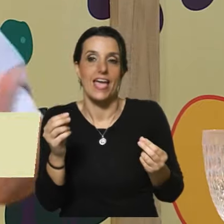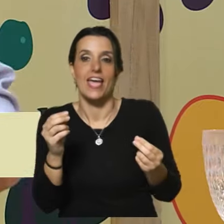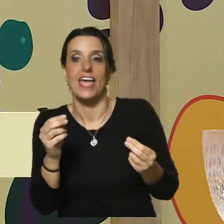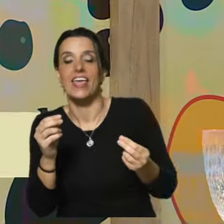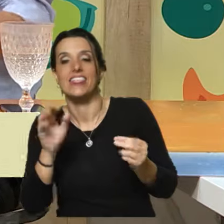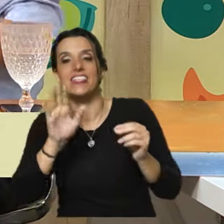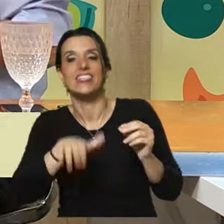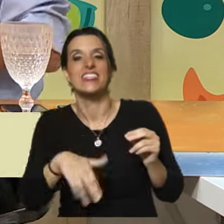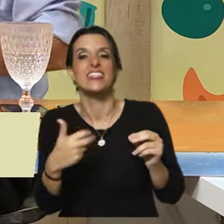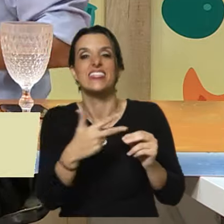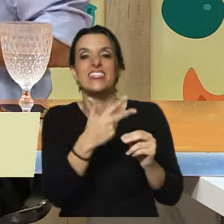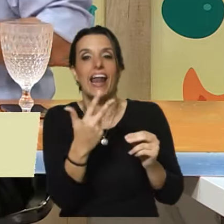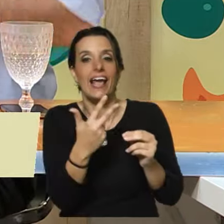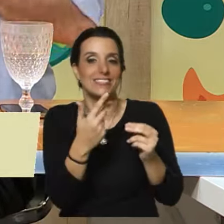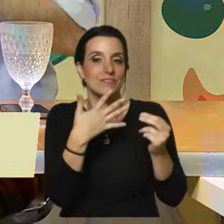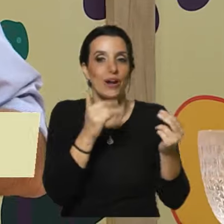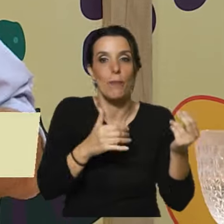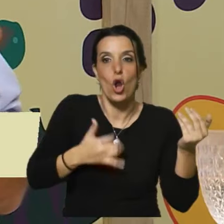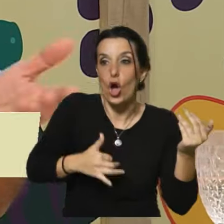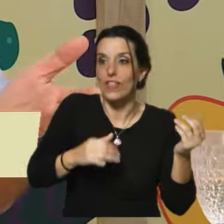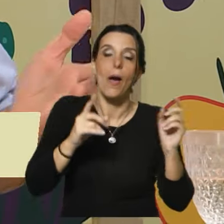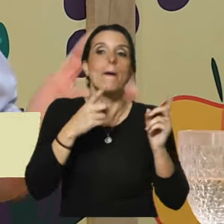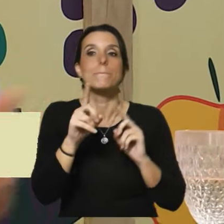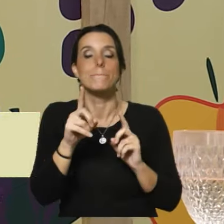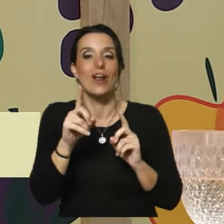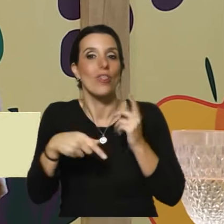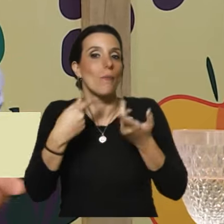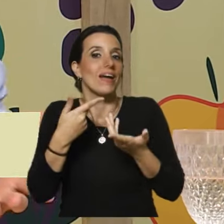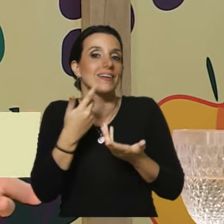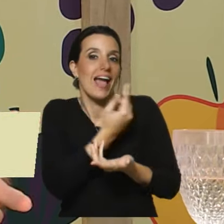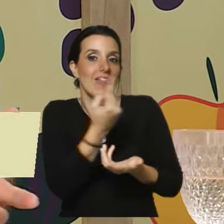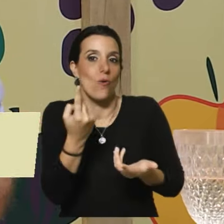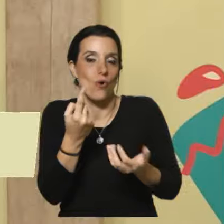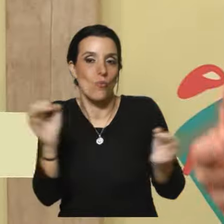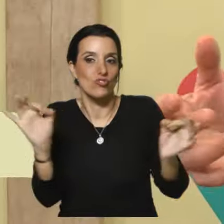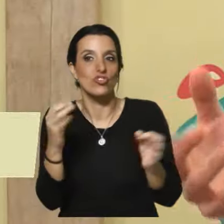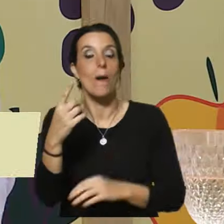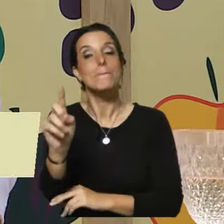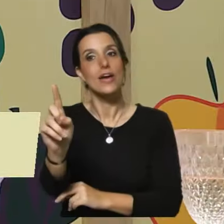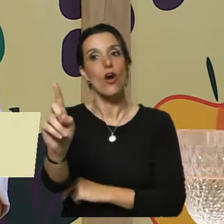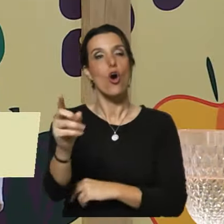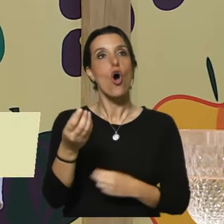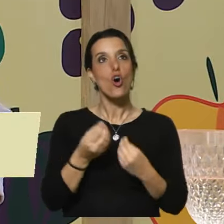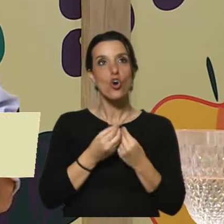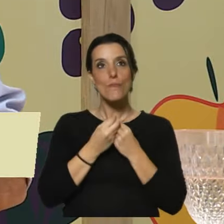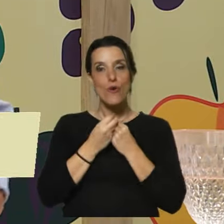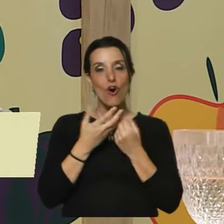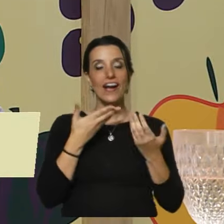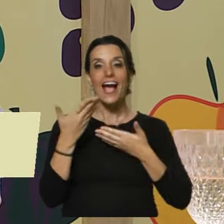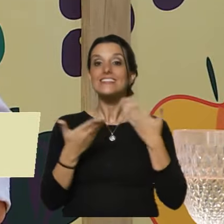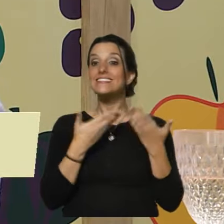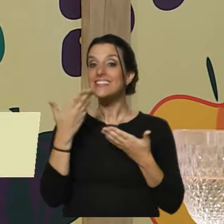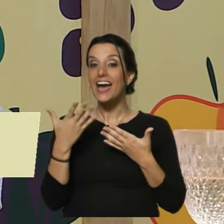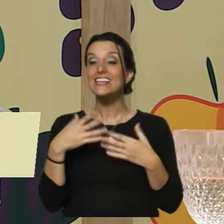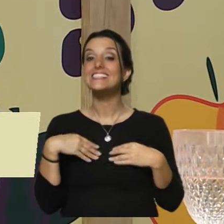notas y bueno y y después ahí está el swing del músico no pero cómo es cantarlo